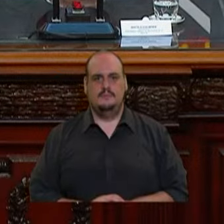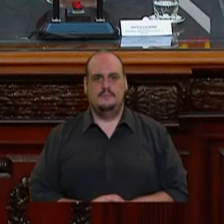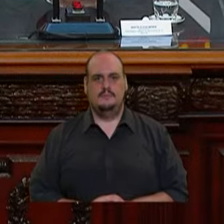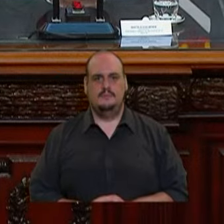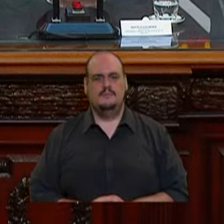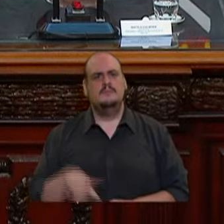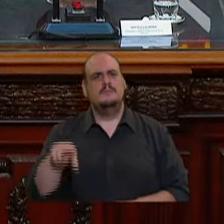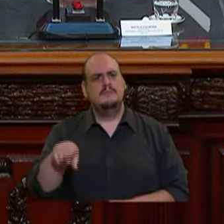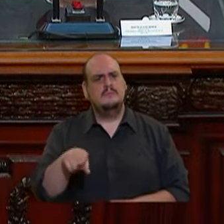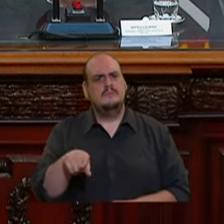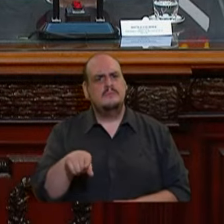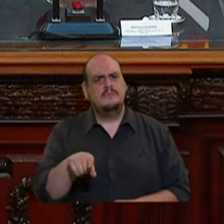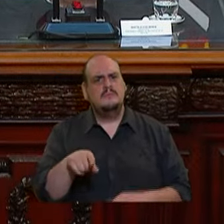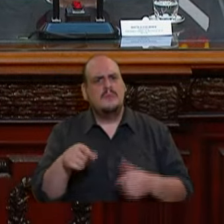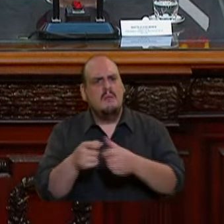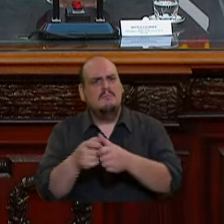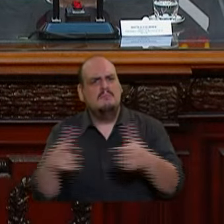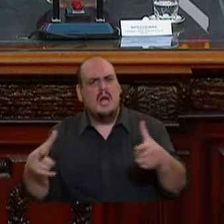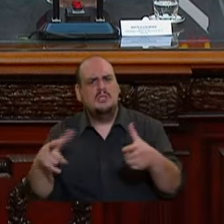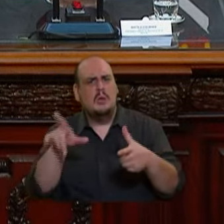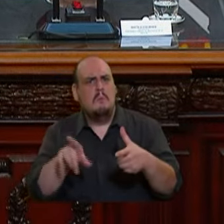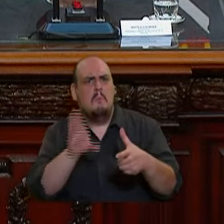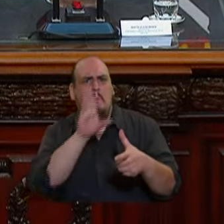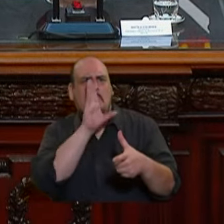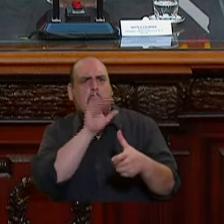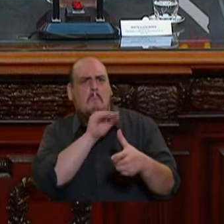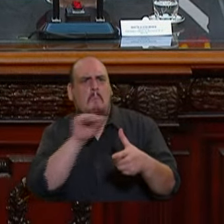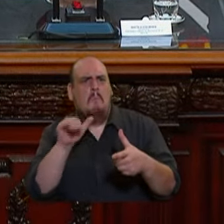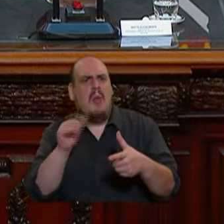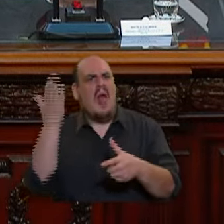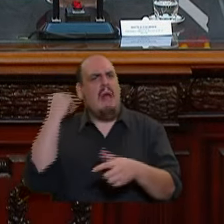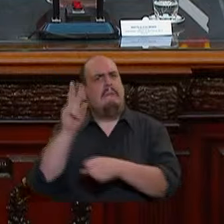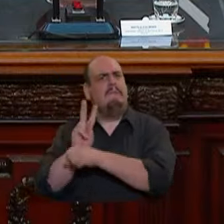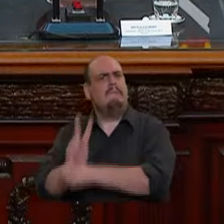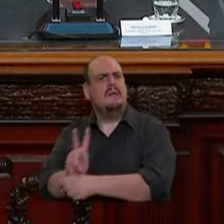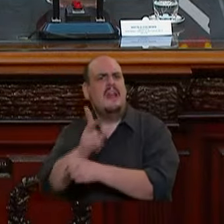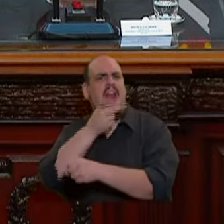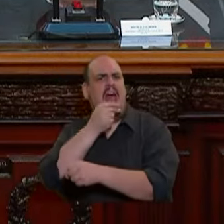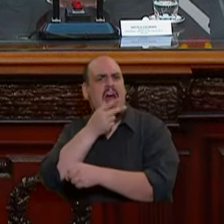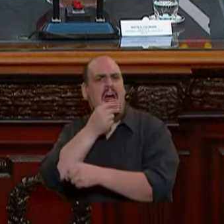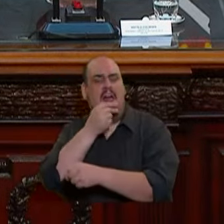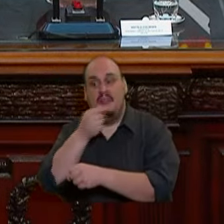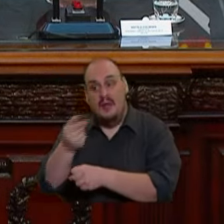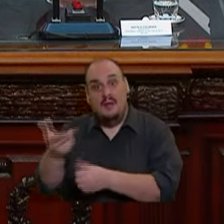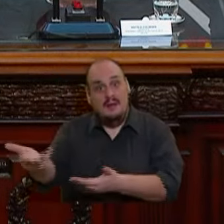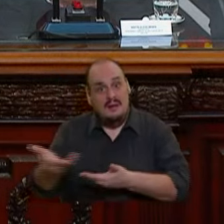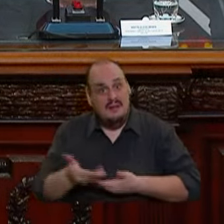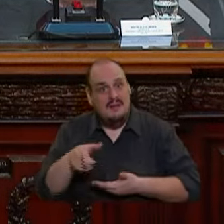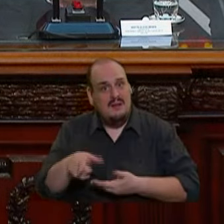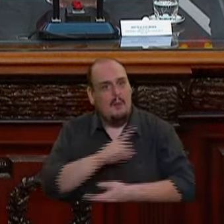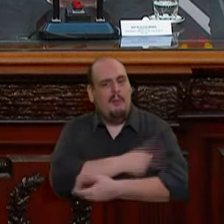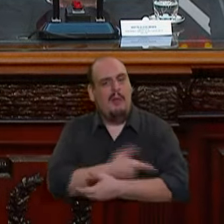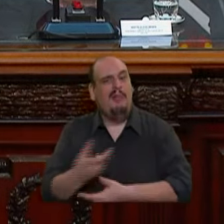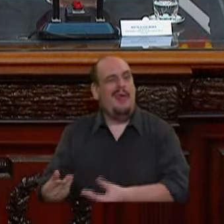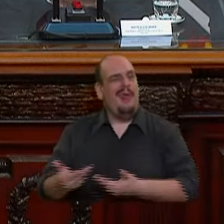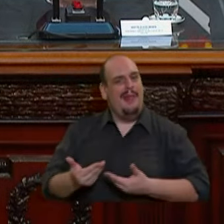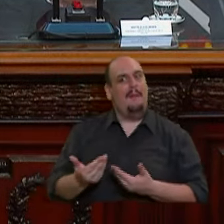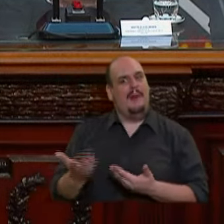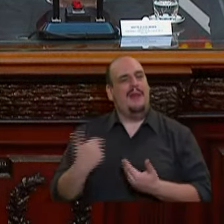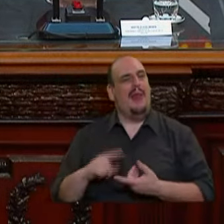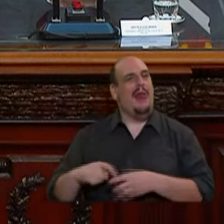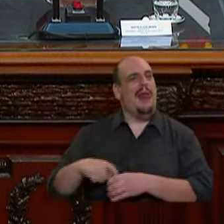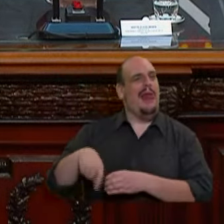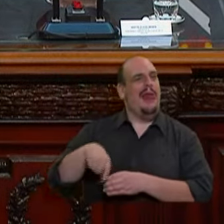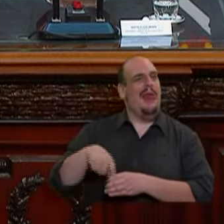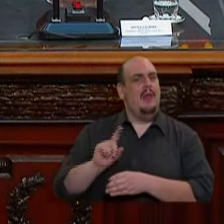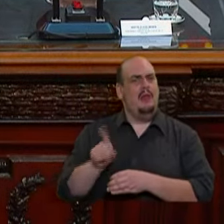Una mayoría silenciosa de aquellos ciudadanos argentinos desprotegidos que no los invitaron a sentarse en la mesa del poder en la que siempre se definió